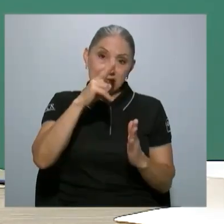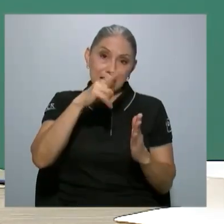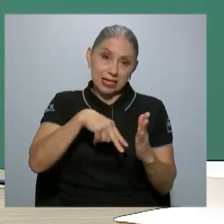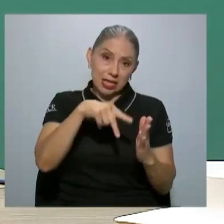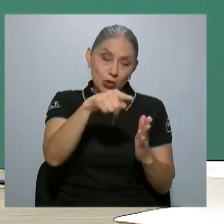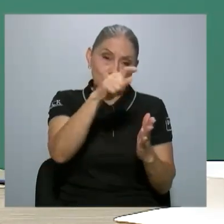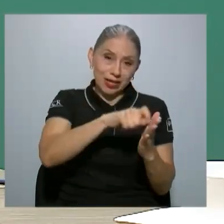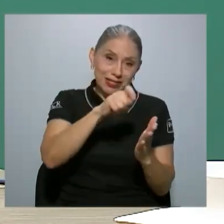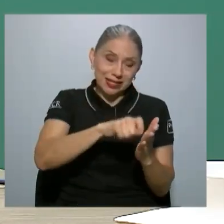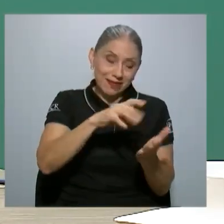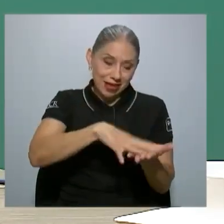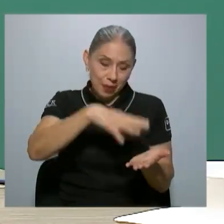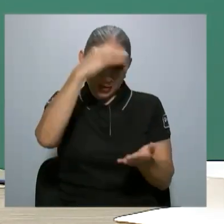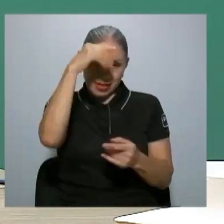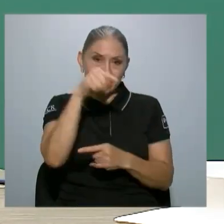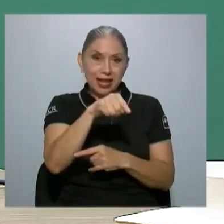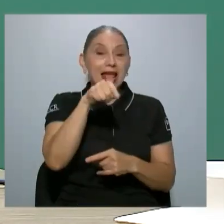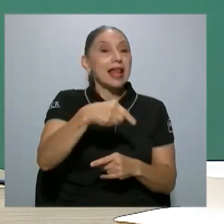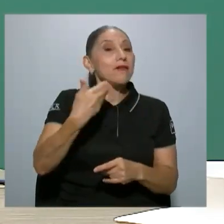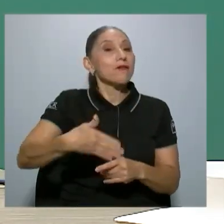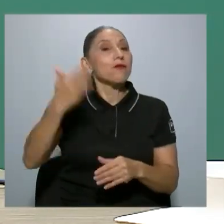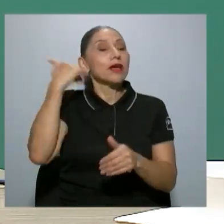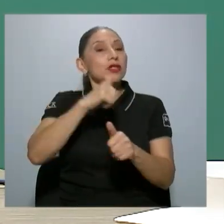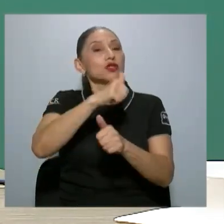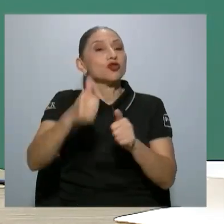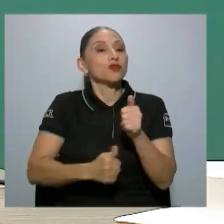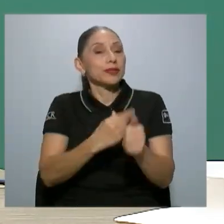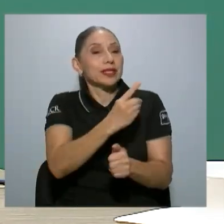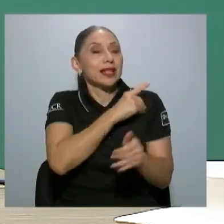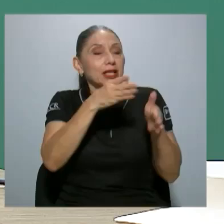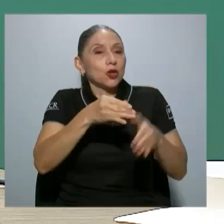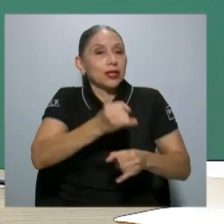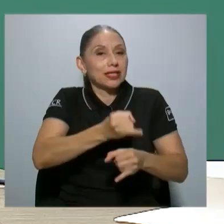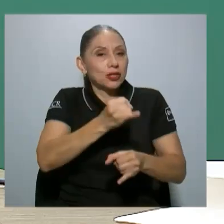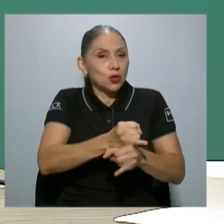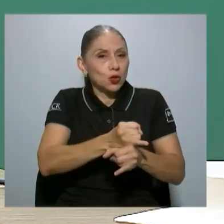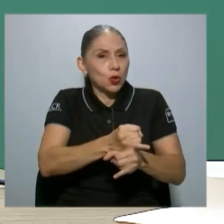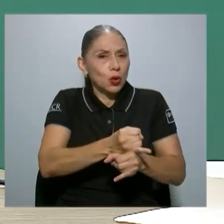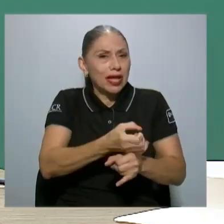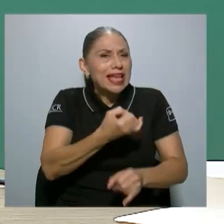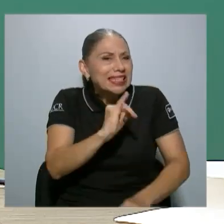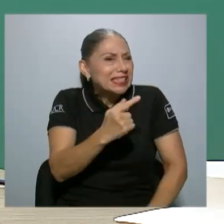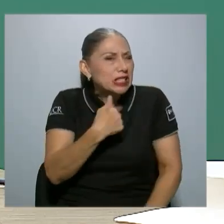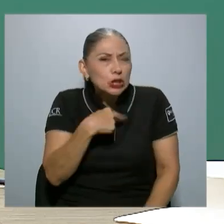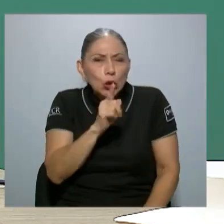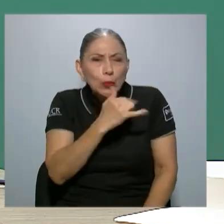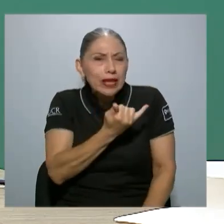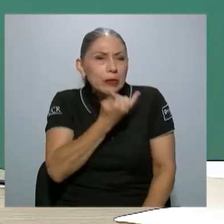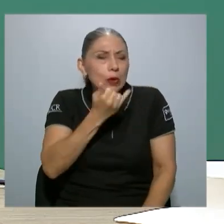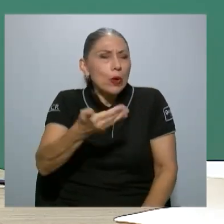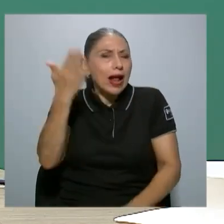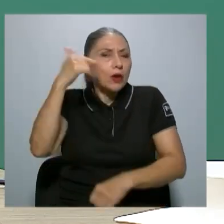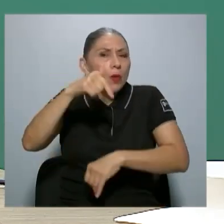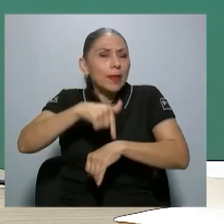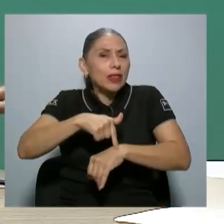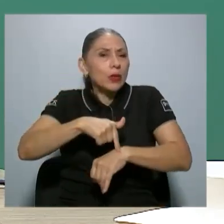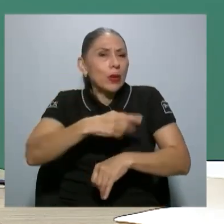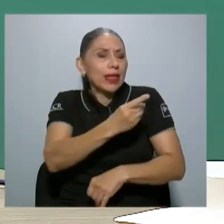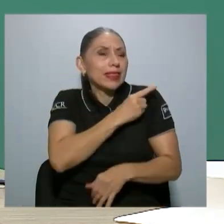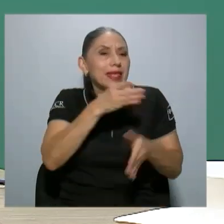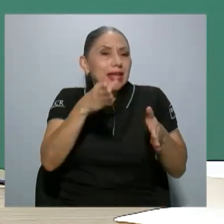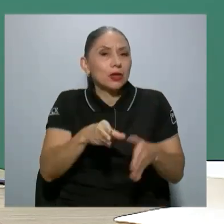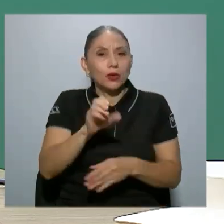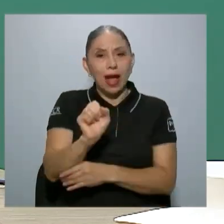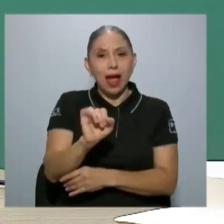él. Él fue subdirector del instituto y, si mi memoria no me engaña, fue en algún periodo director interino o alguna cosa, pero